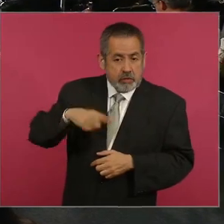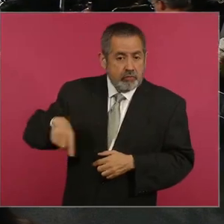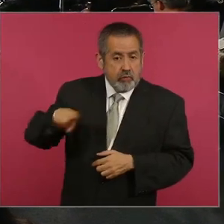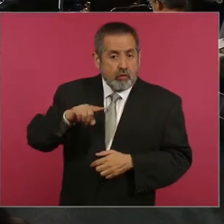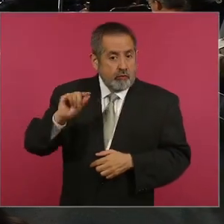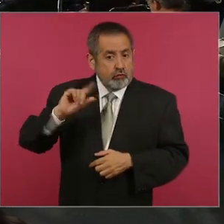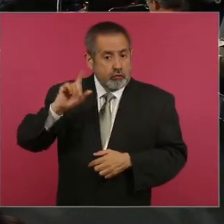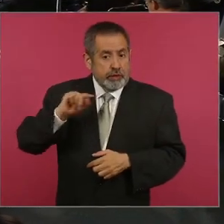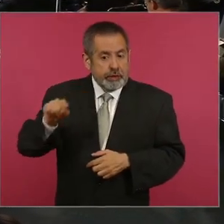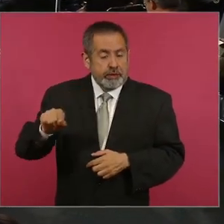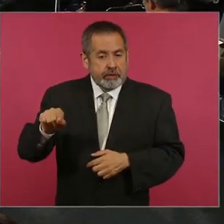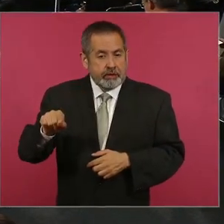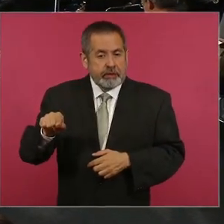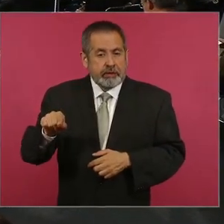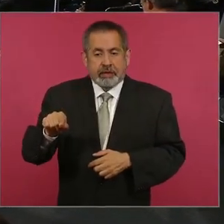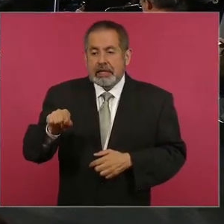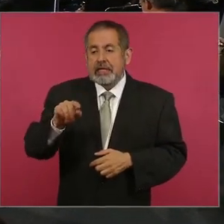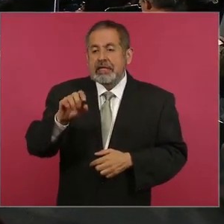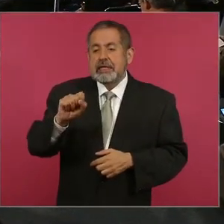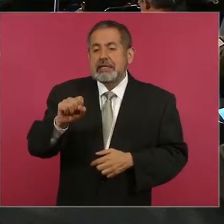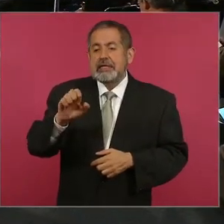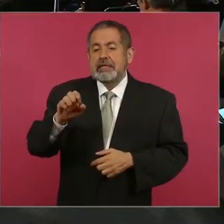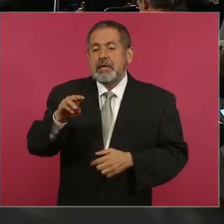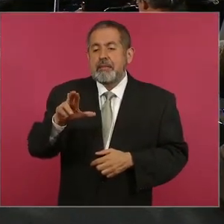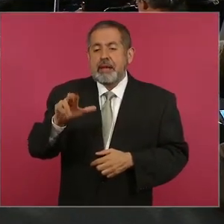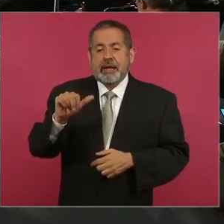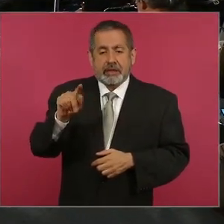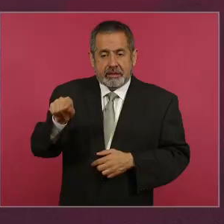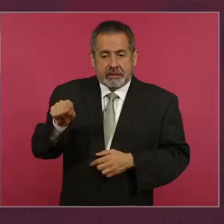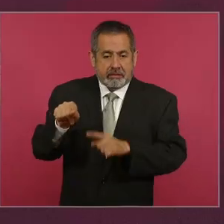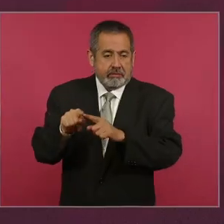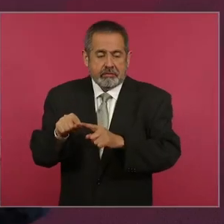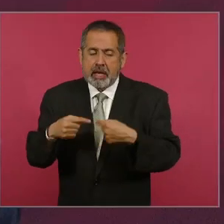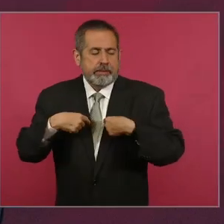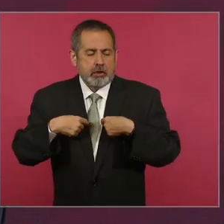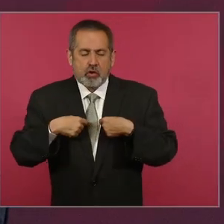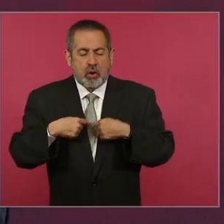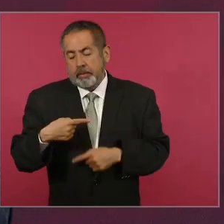¿sí?, de la Secretaría de Medio Ambiente tenían despachos.